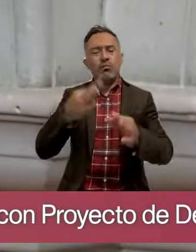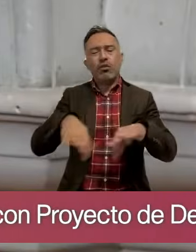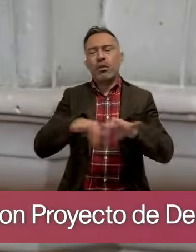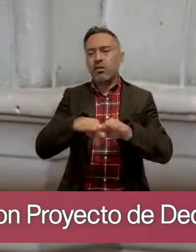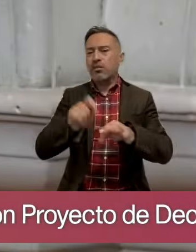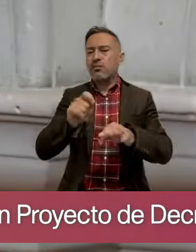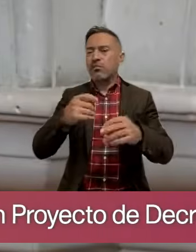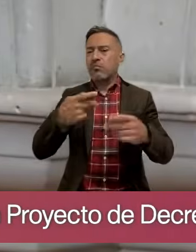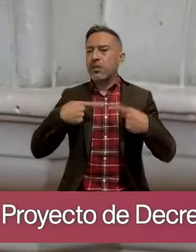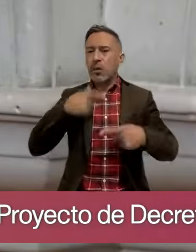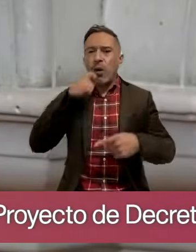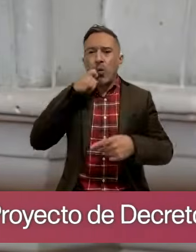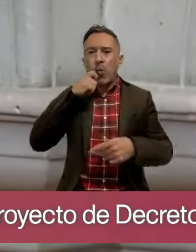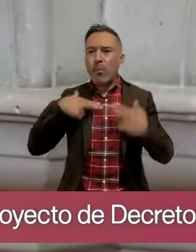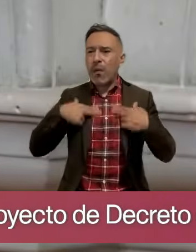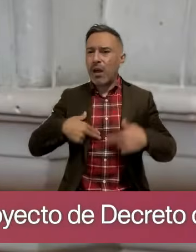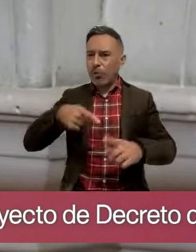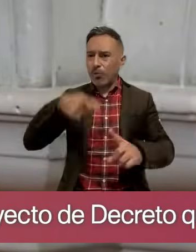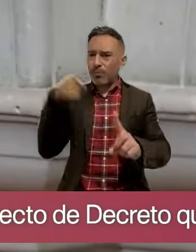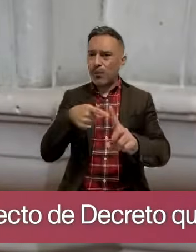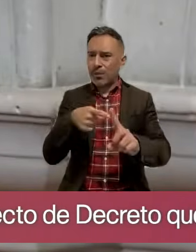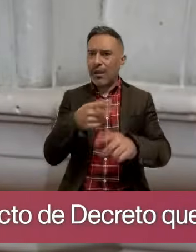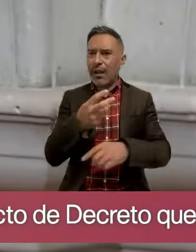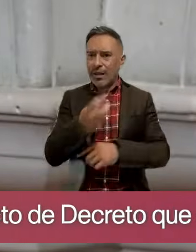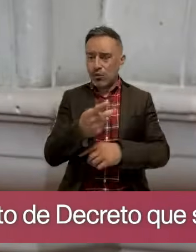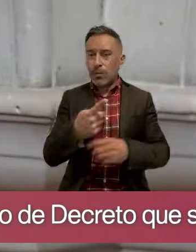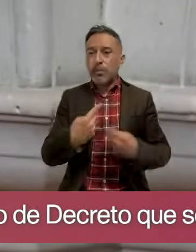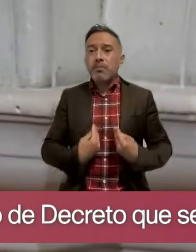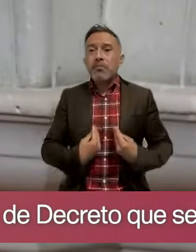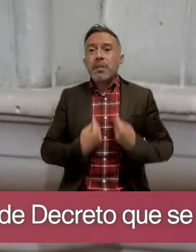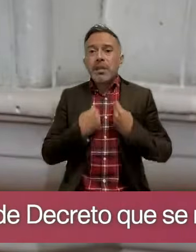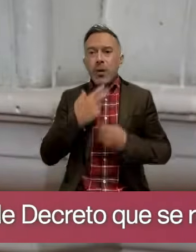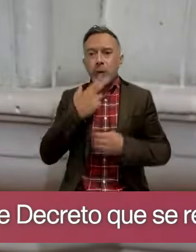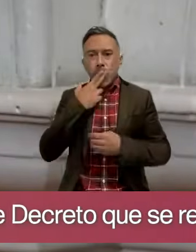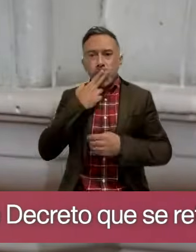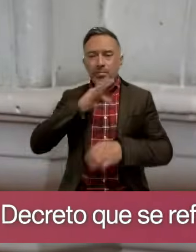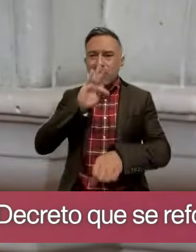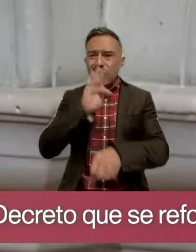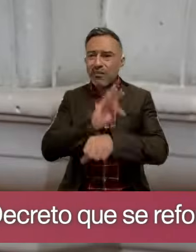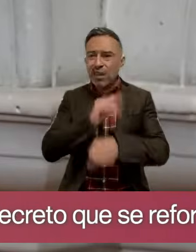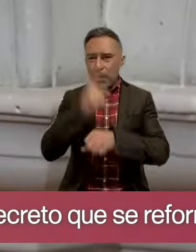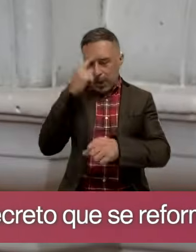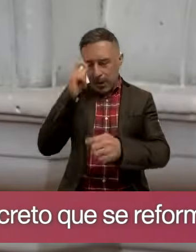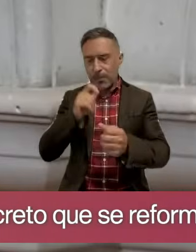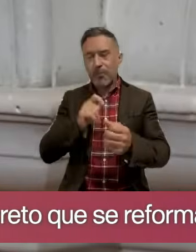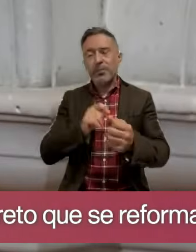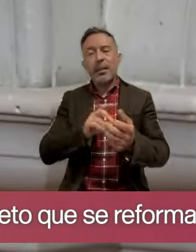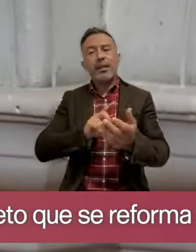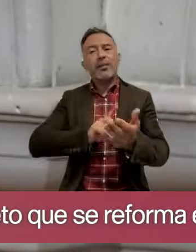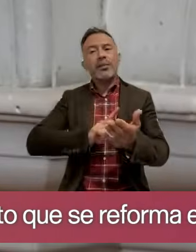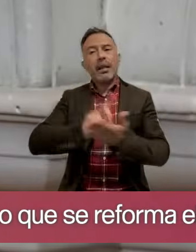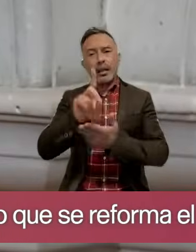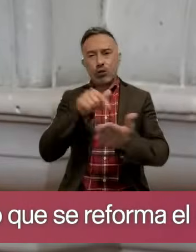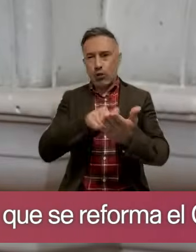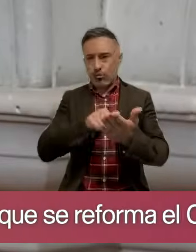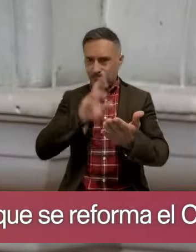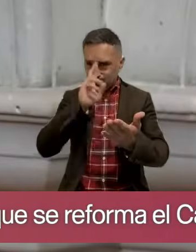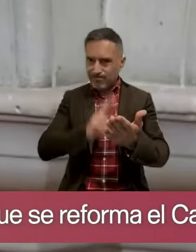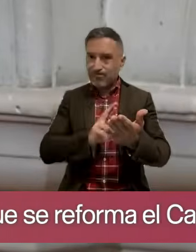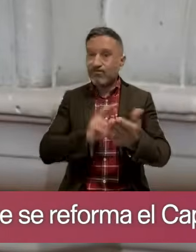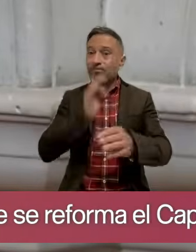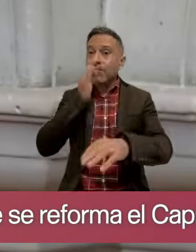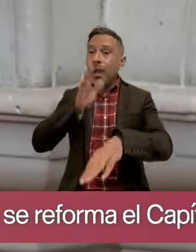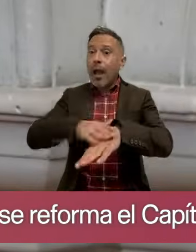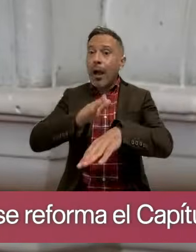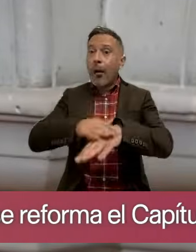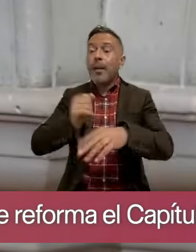seguirá siendo nuestra causa, defender la vida, reconstruir el Estado de Derecho y recordar que todas y todos somos